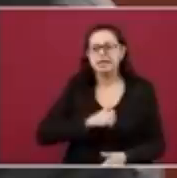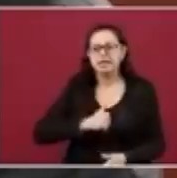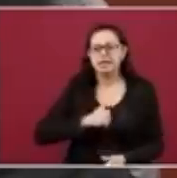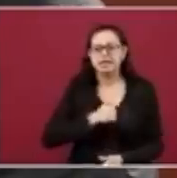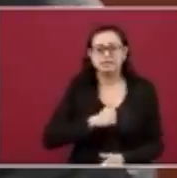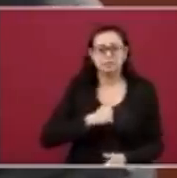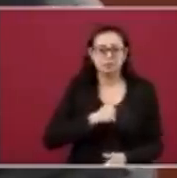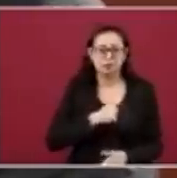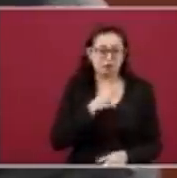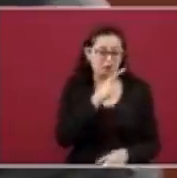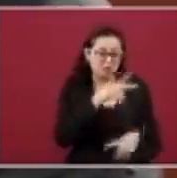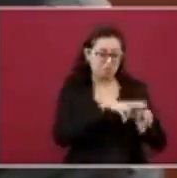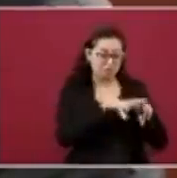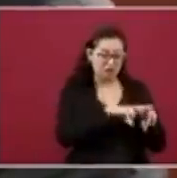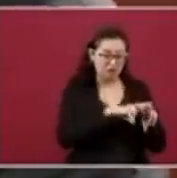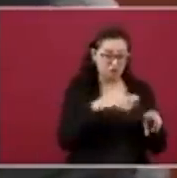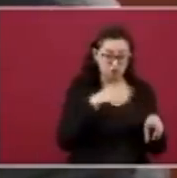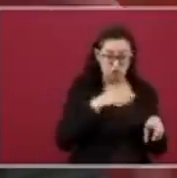es la única,